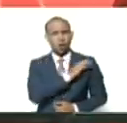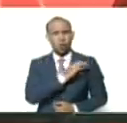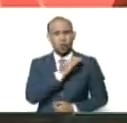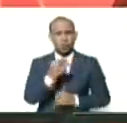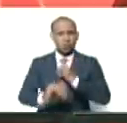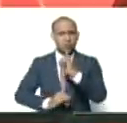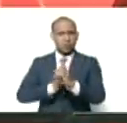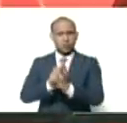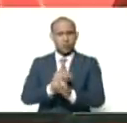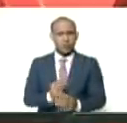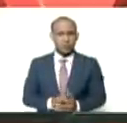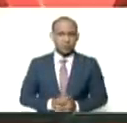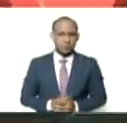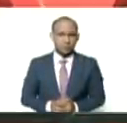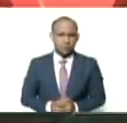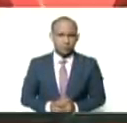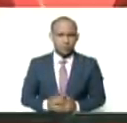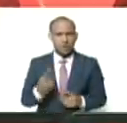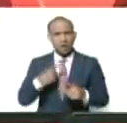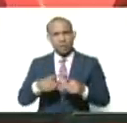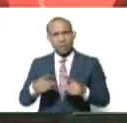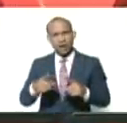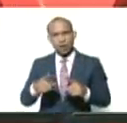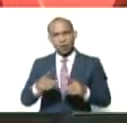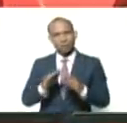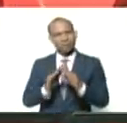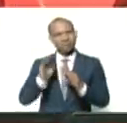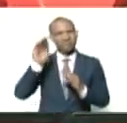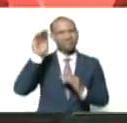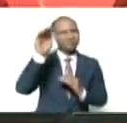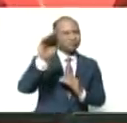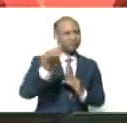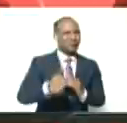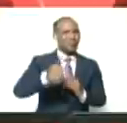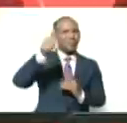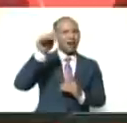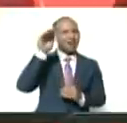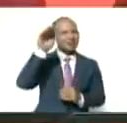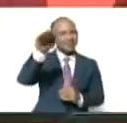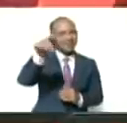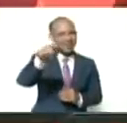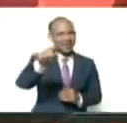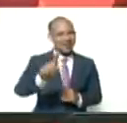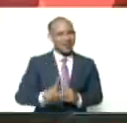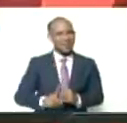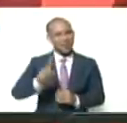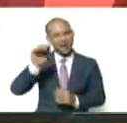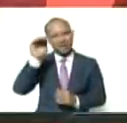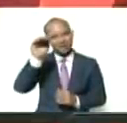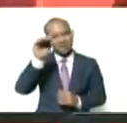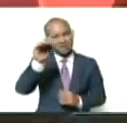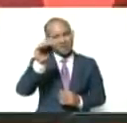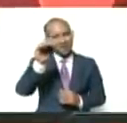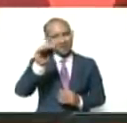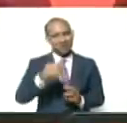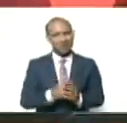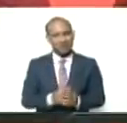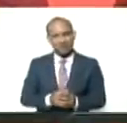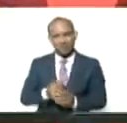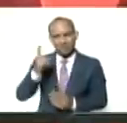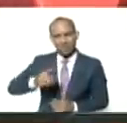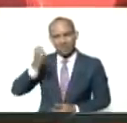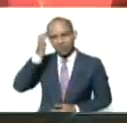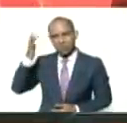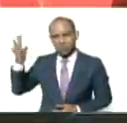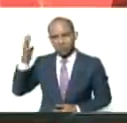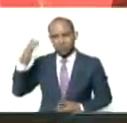Internacional, pero tenemos que ir mucho más allá. Tenemos que ir mucho más allá, más creativos en la